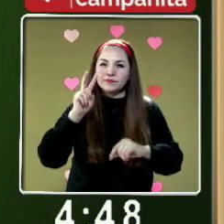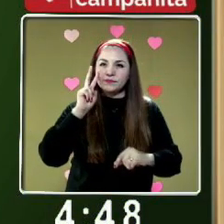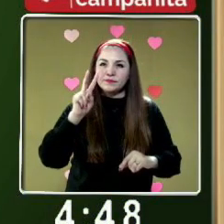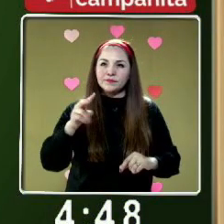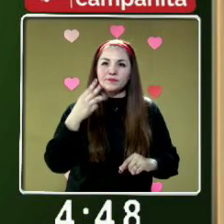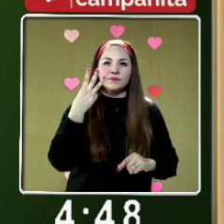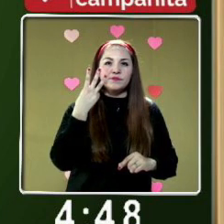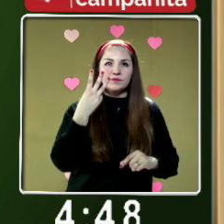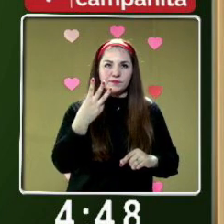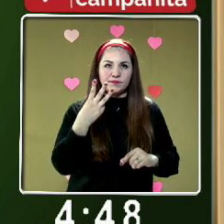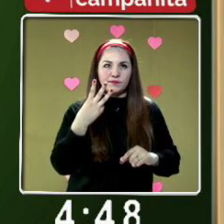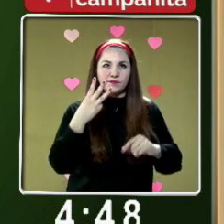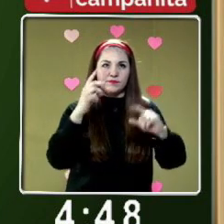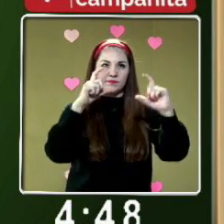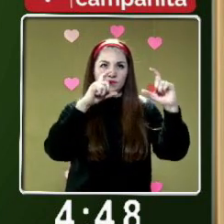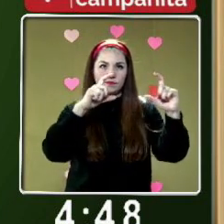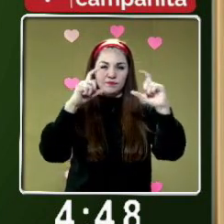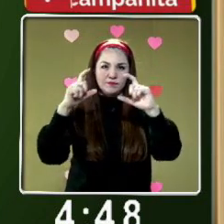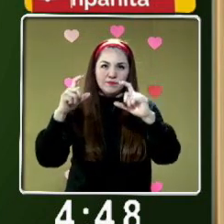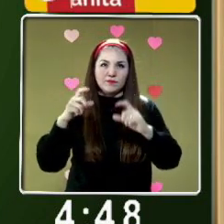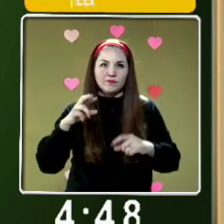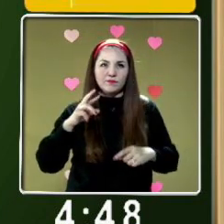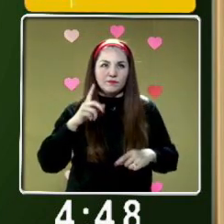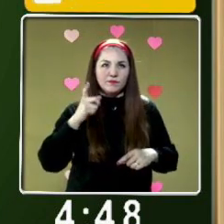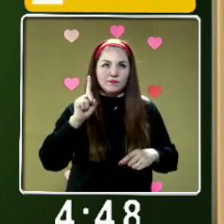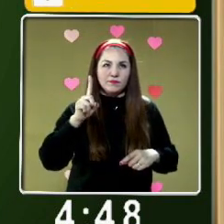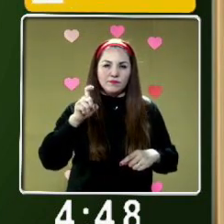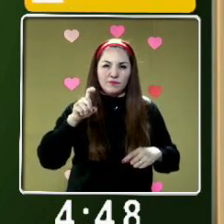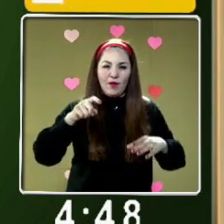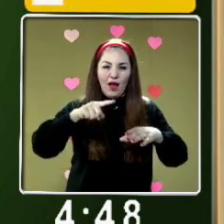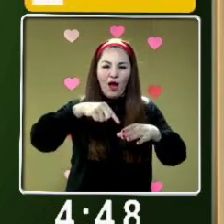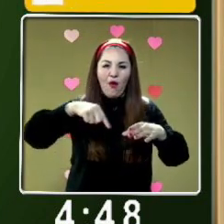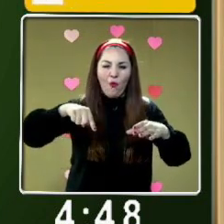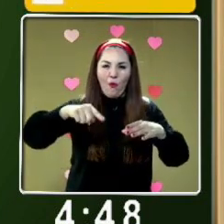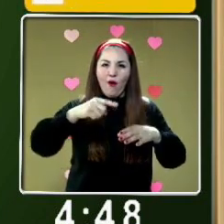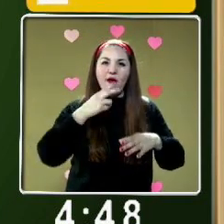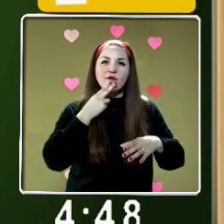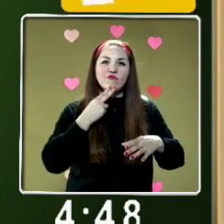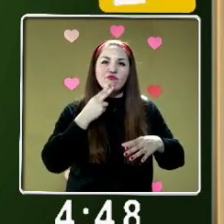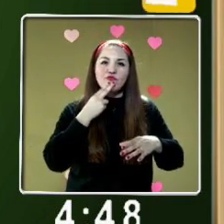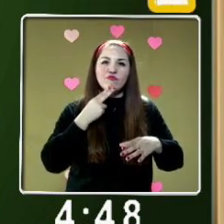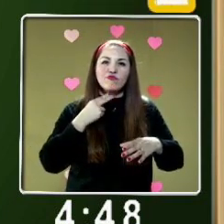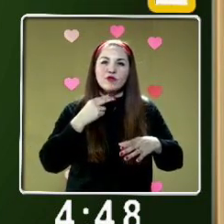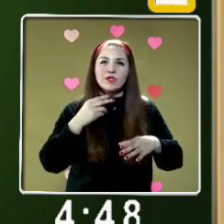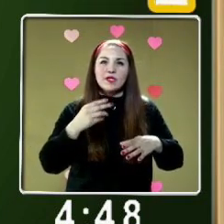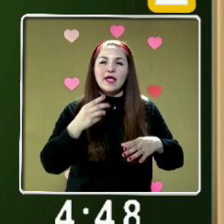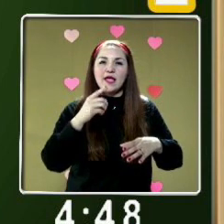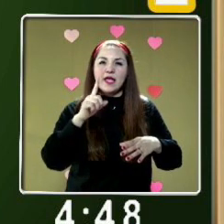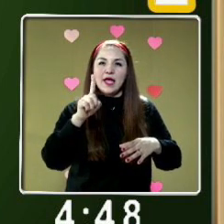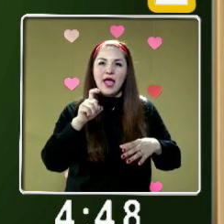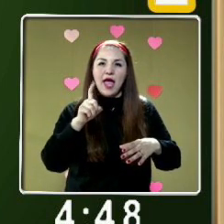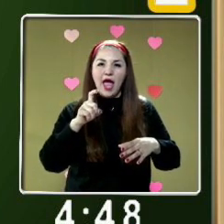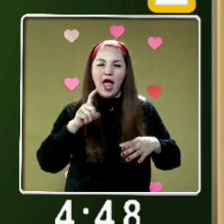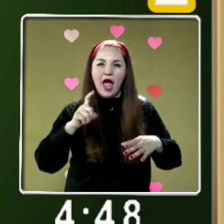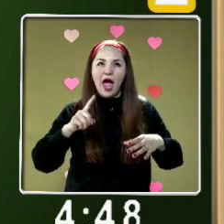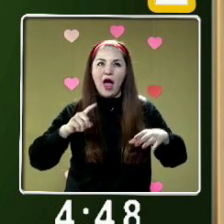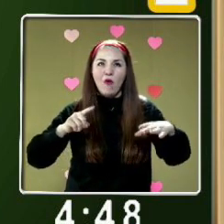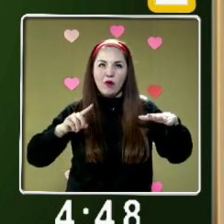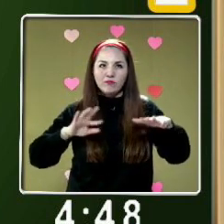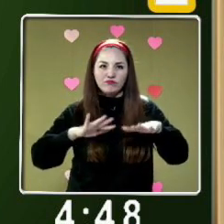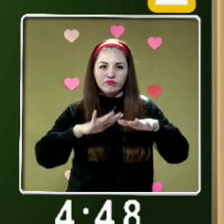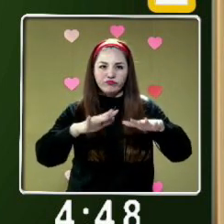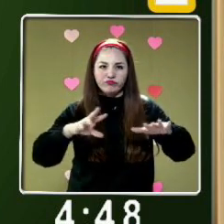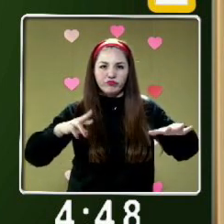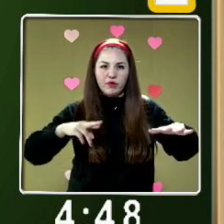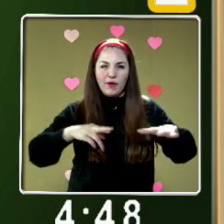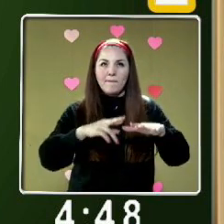tres figuras. Por ejemplo, se ve una laguna, que es la combinación de agua dulce y agua salada, más manglar, que viene siendo unos tipos